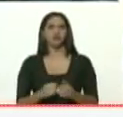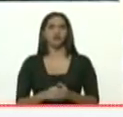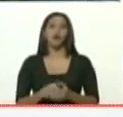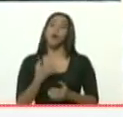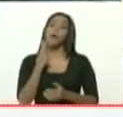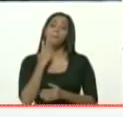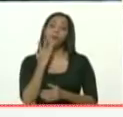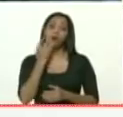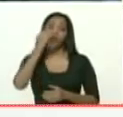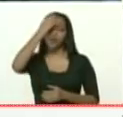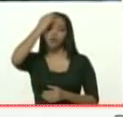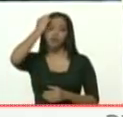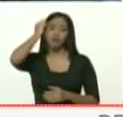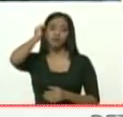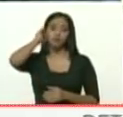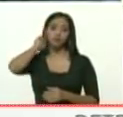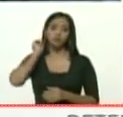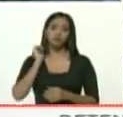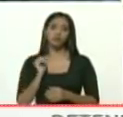ejemplo,